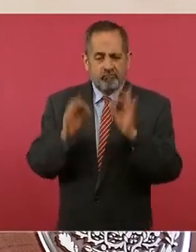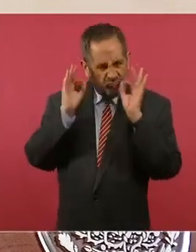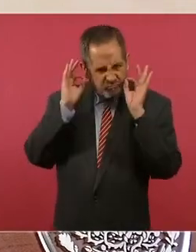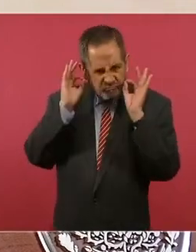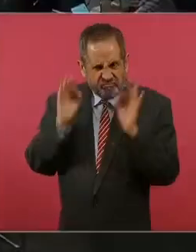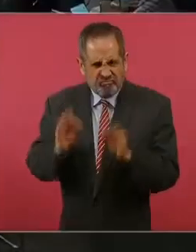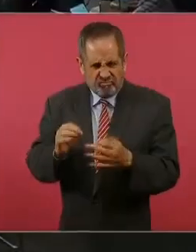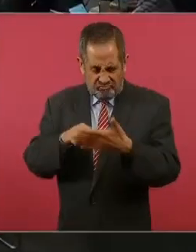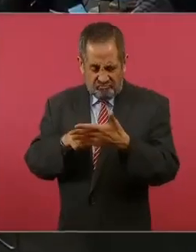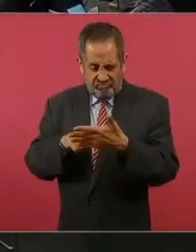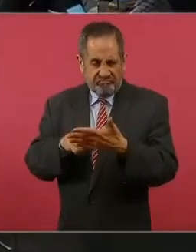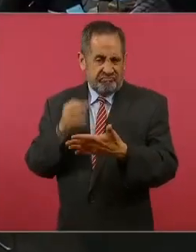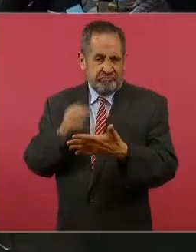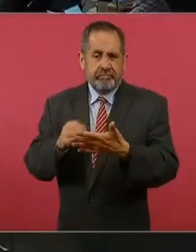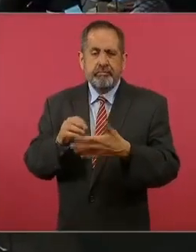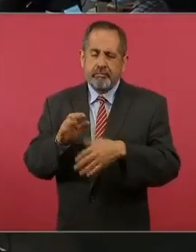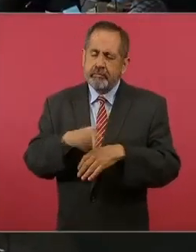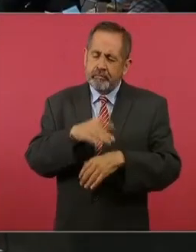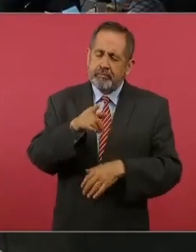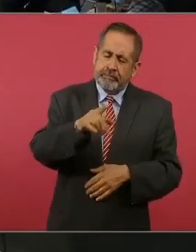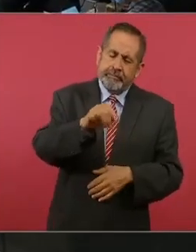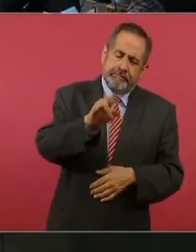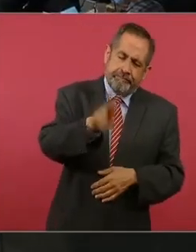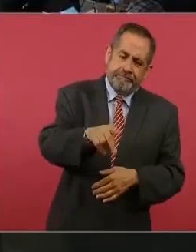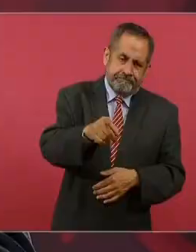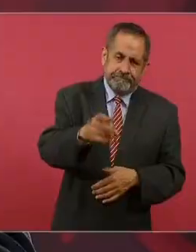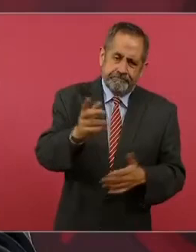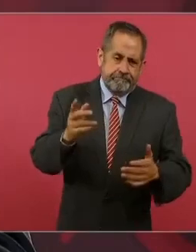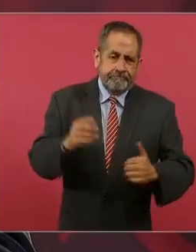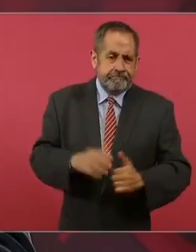confiable, porque sí,